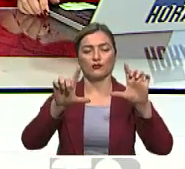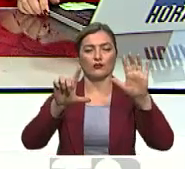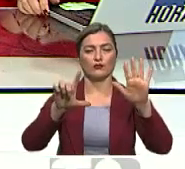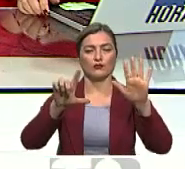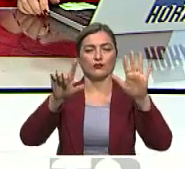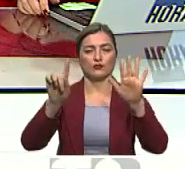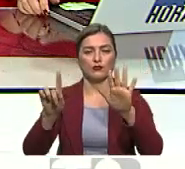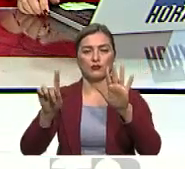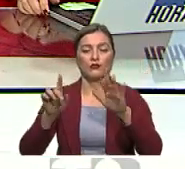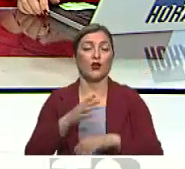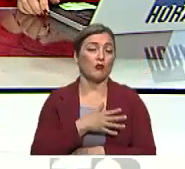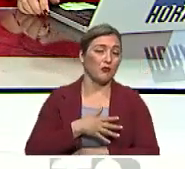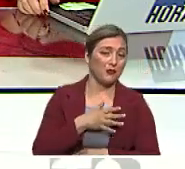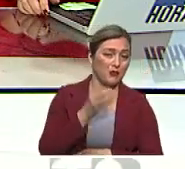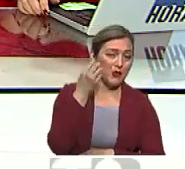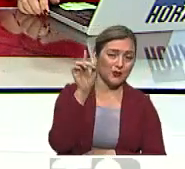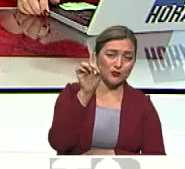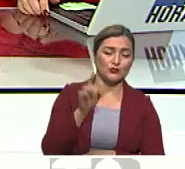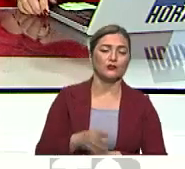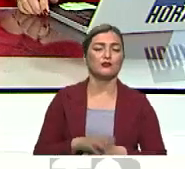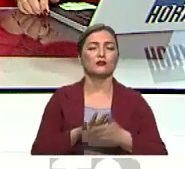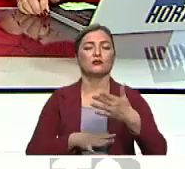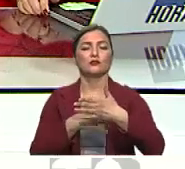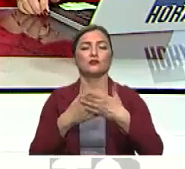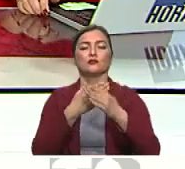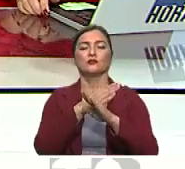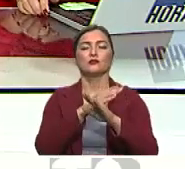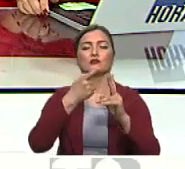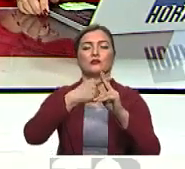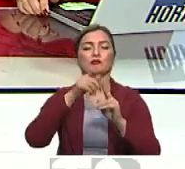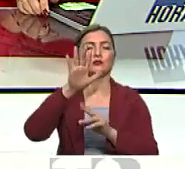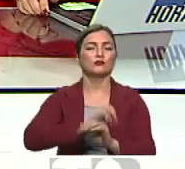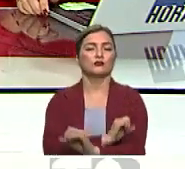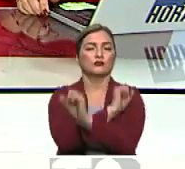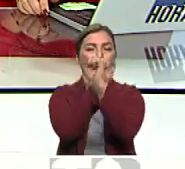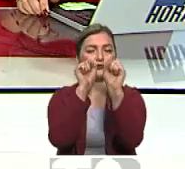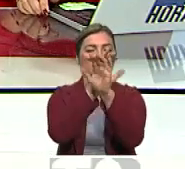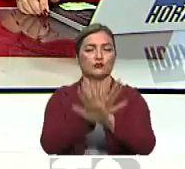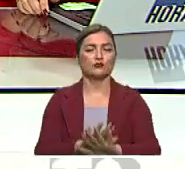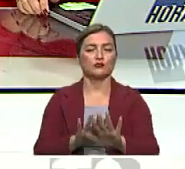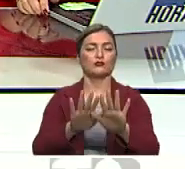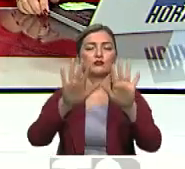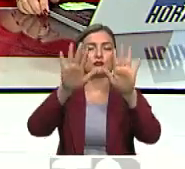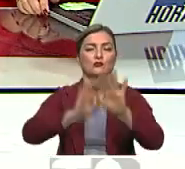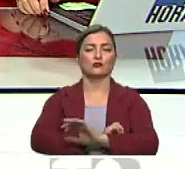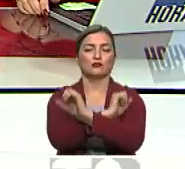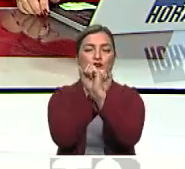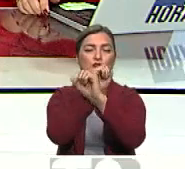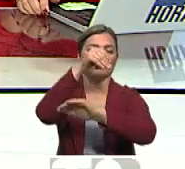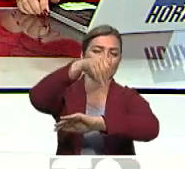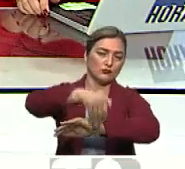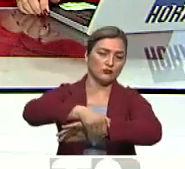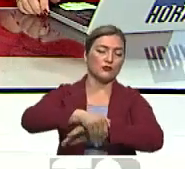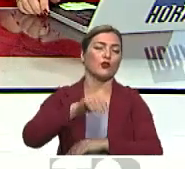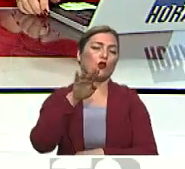y 6. Por favor, no lo vaya a olvidar, el horario de restricción empezó a las 5 de la mañana, termina a las 10 de la mañana y en la tarde